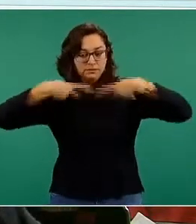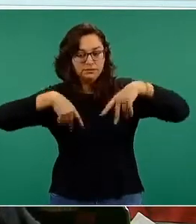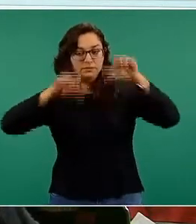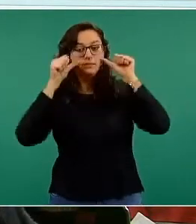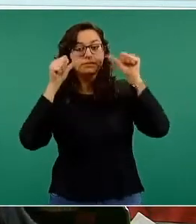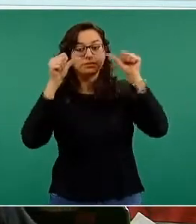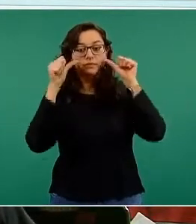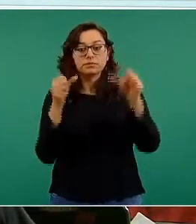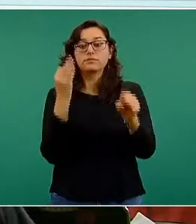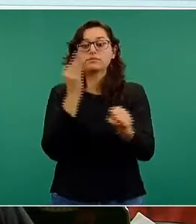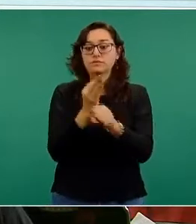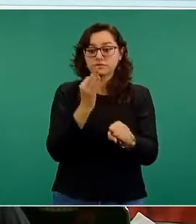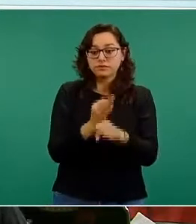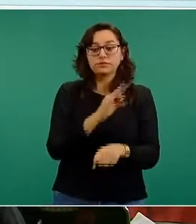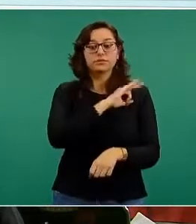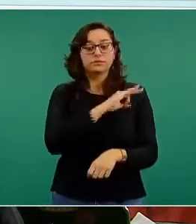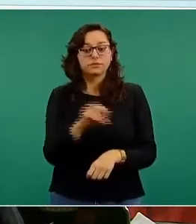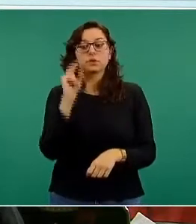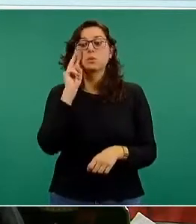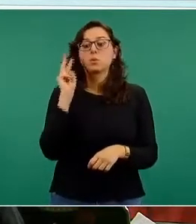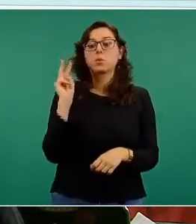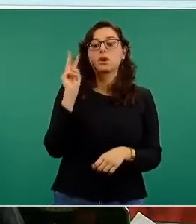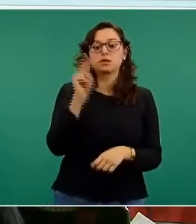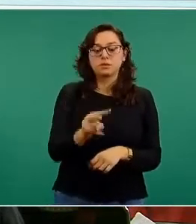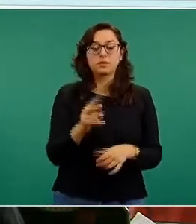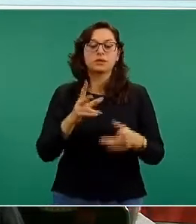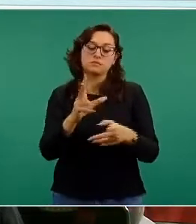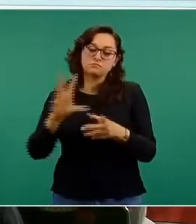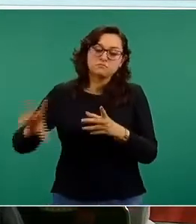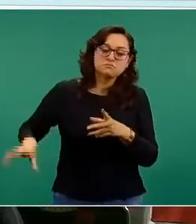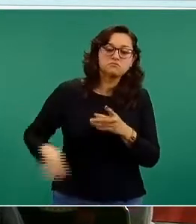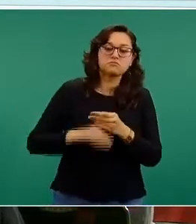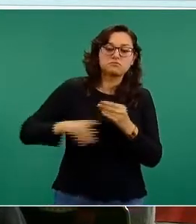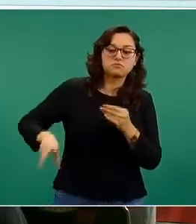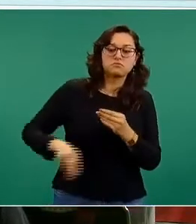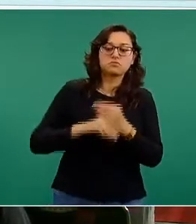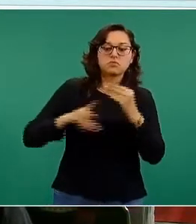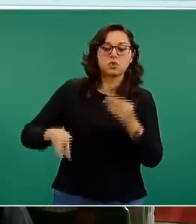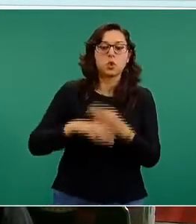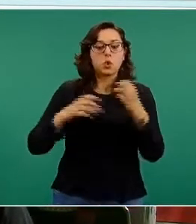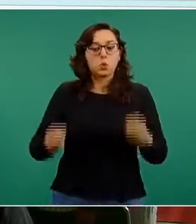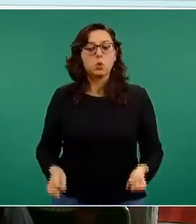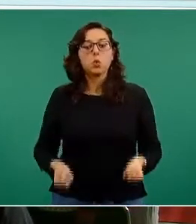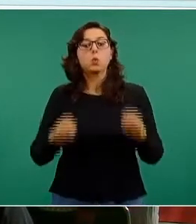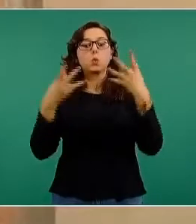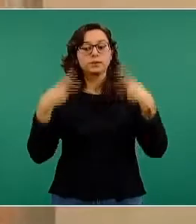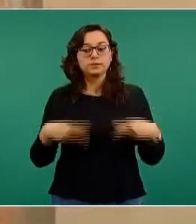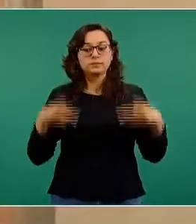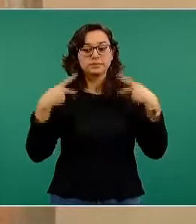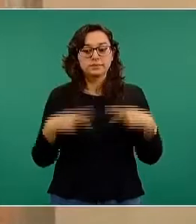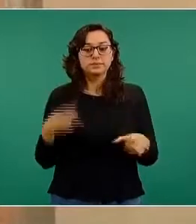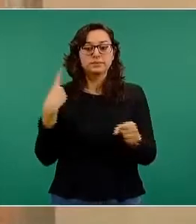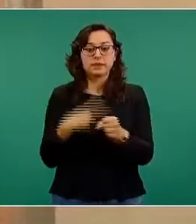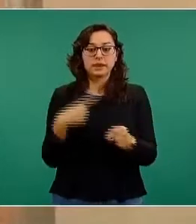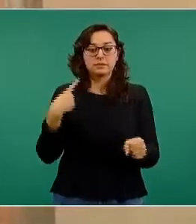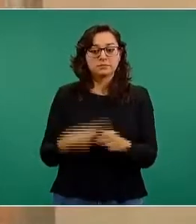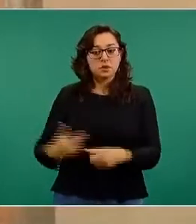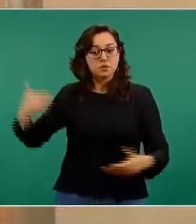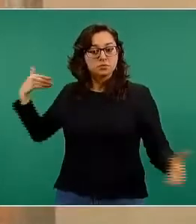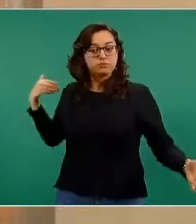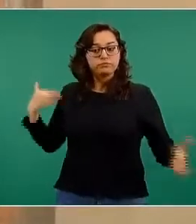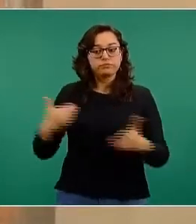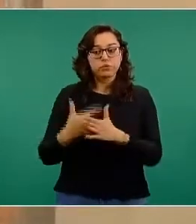ustedes saben, se presenta la incidencia acumulada, es decir, cuántos casos nuevos han existido a lo largo